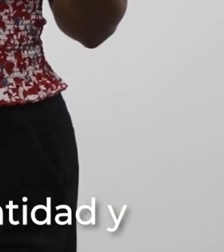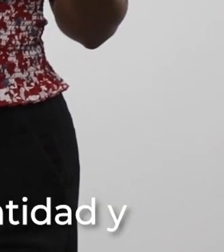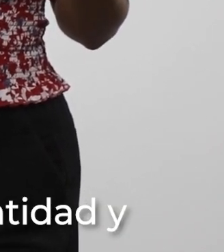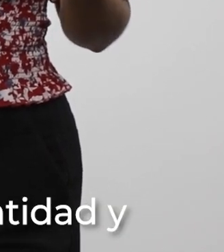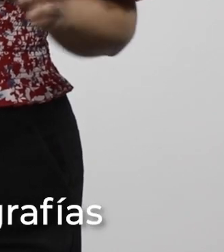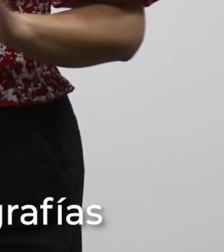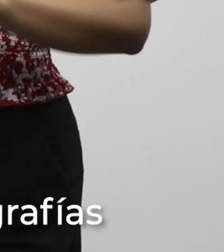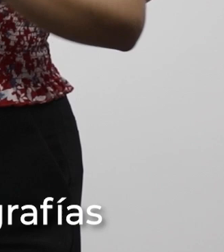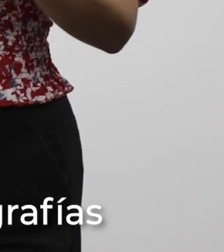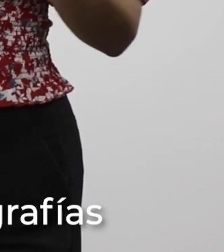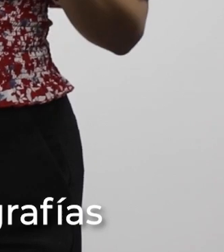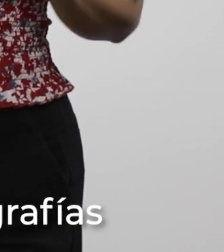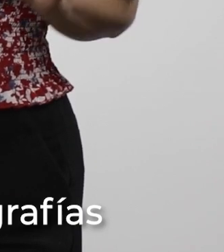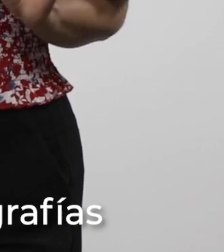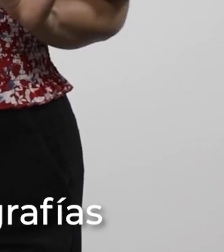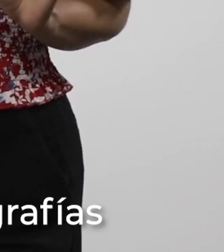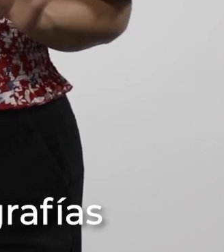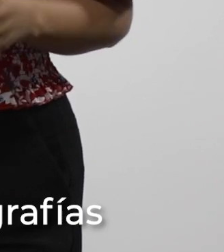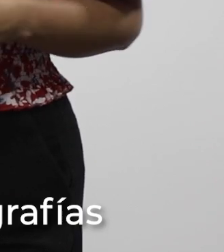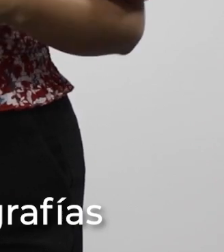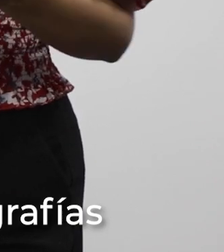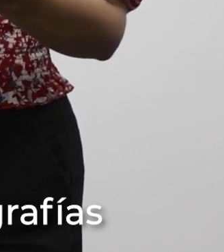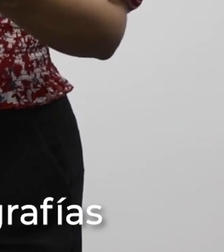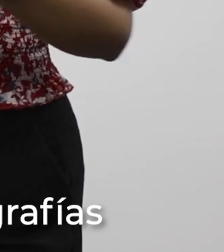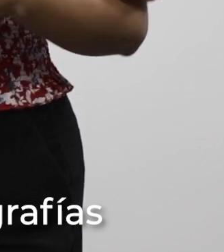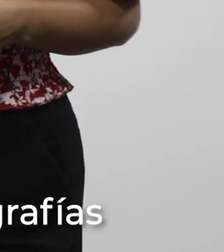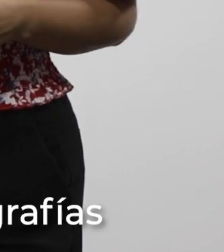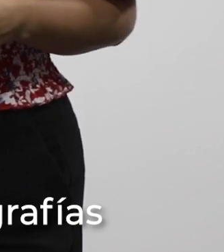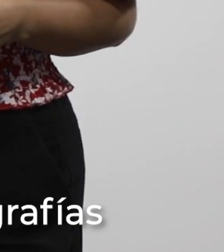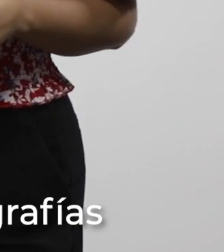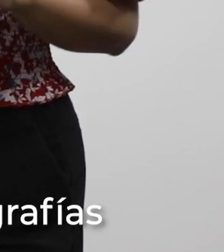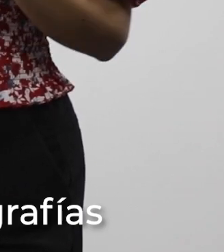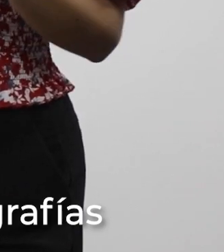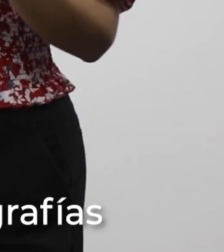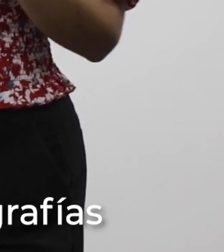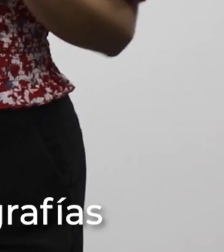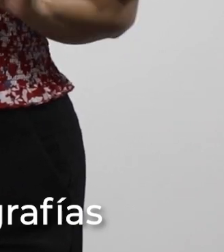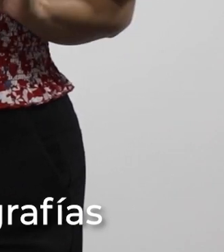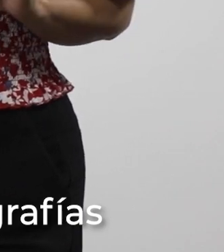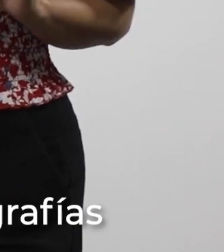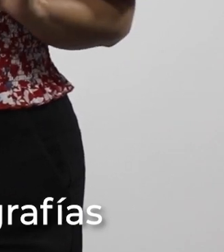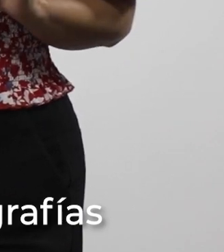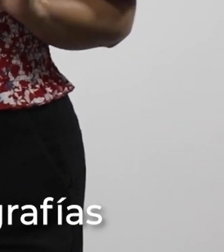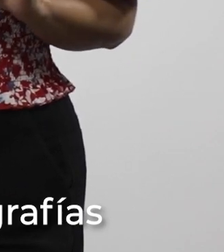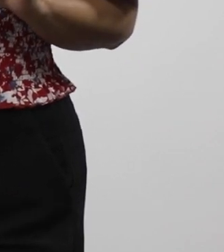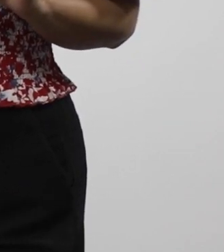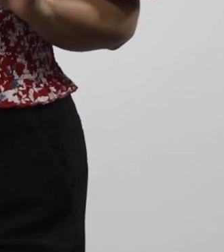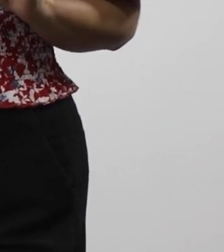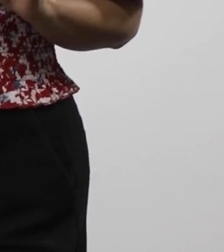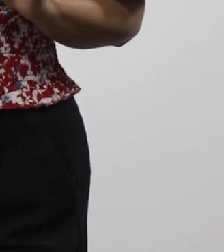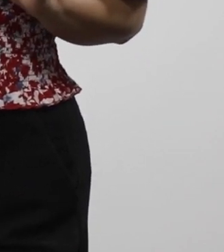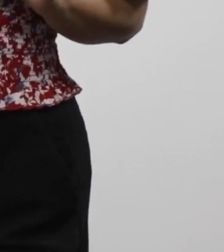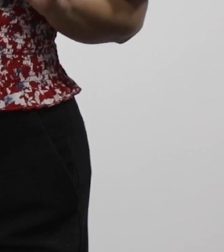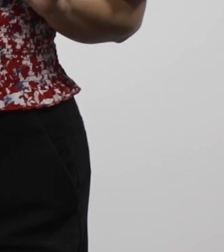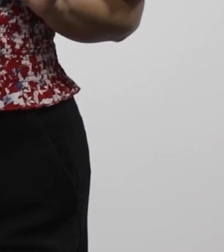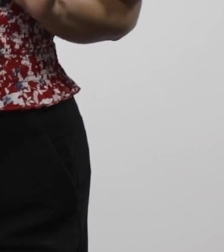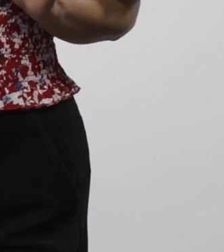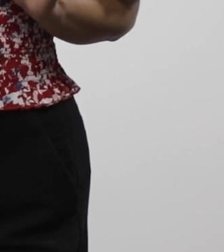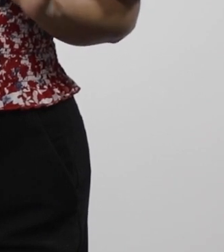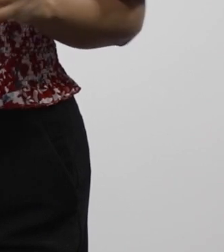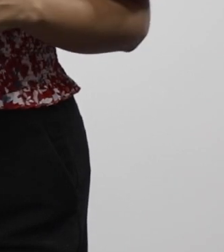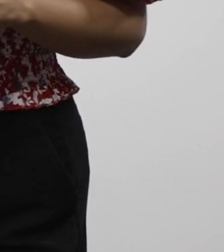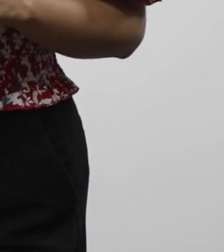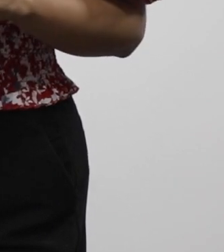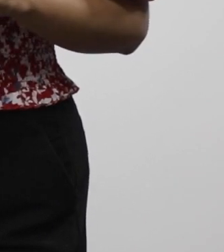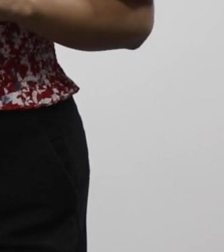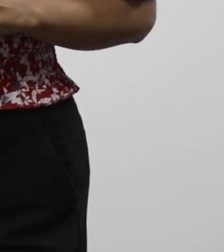identidad ninchikpa, tukuyniraj kawsay ninchikpa, mastarikuyninta. Fotografía kunawanriksispa, ñawpa